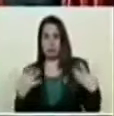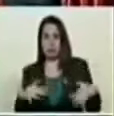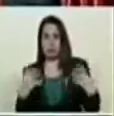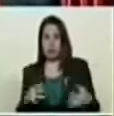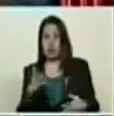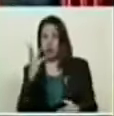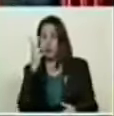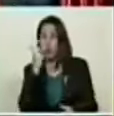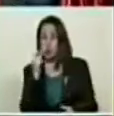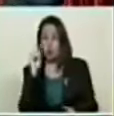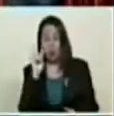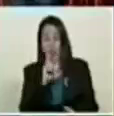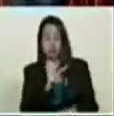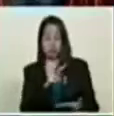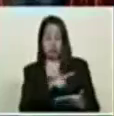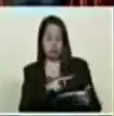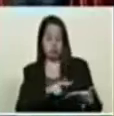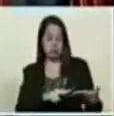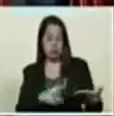Tengo los números aquí.